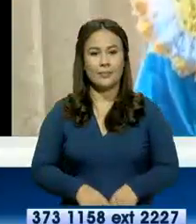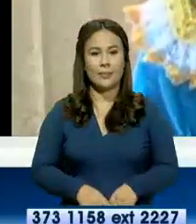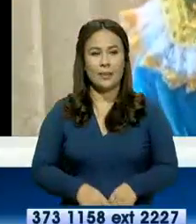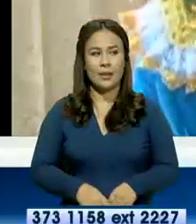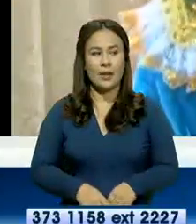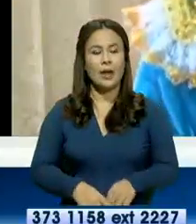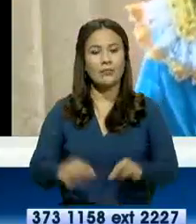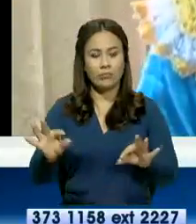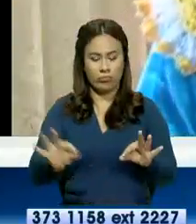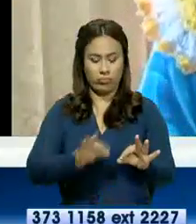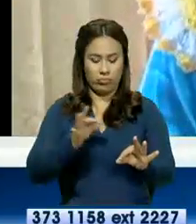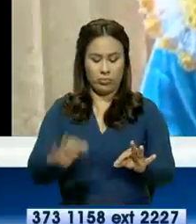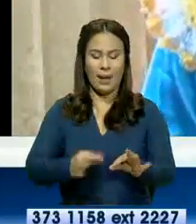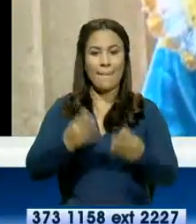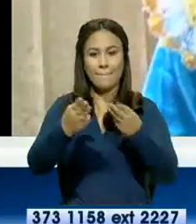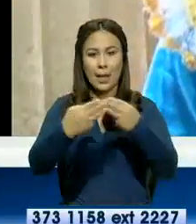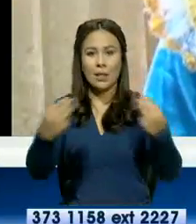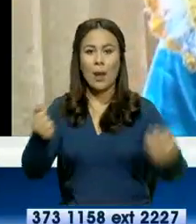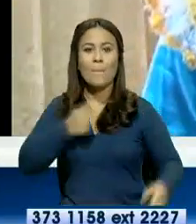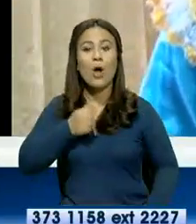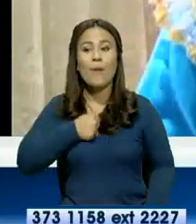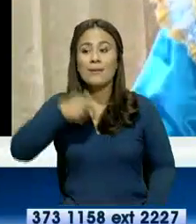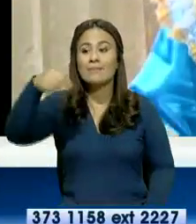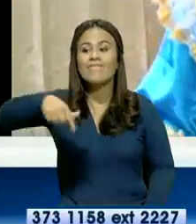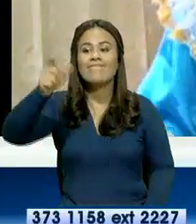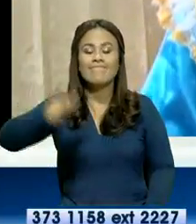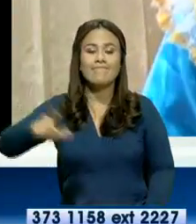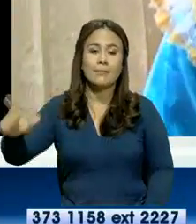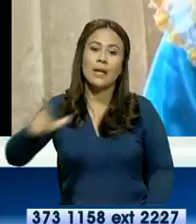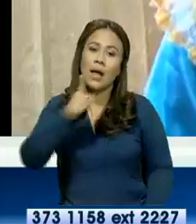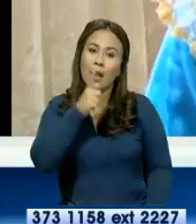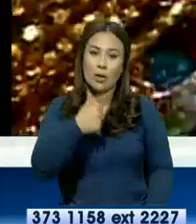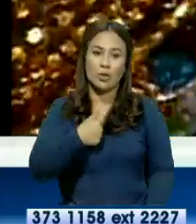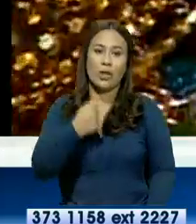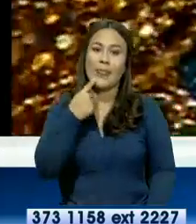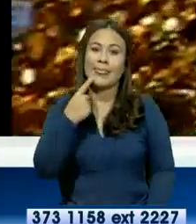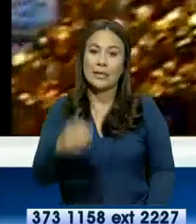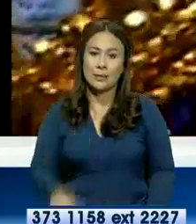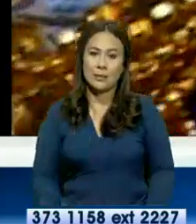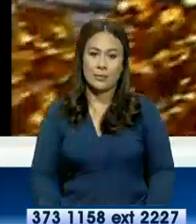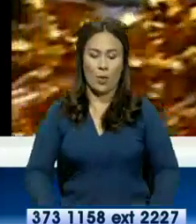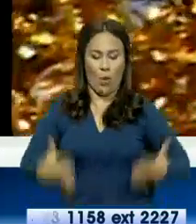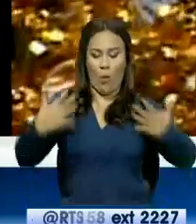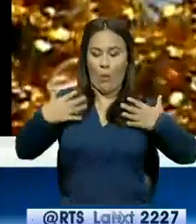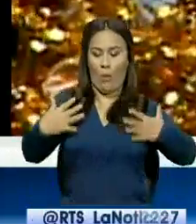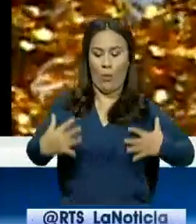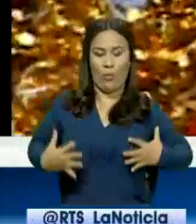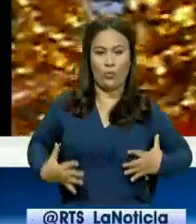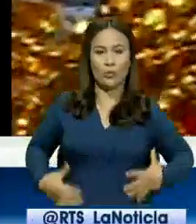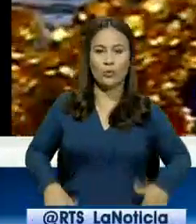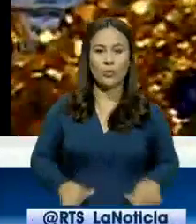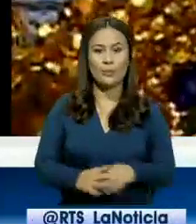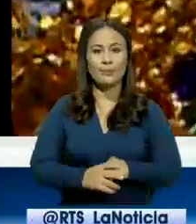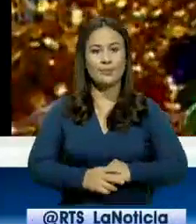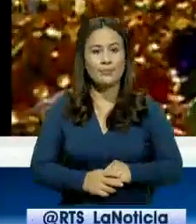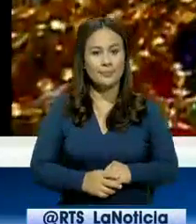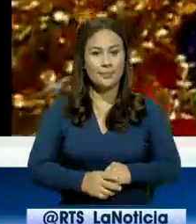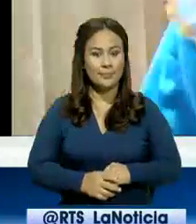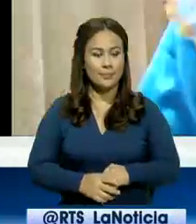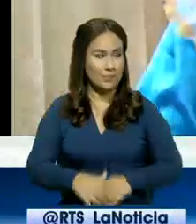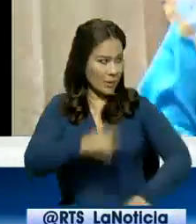mano de obra y en materia prima la tacungueña, que es lo que yo he exigido, ¿no? Es un blusón